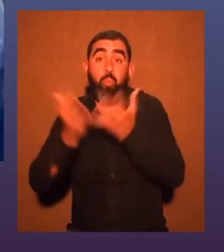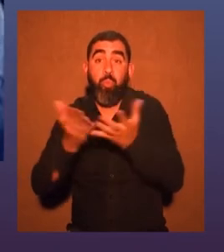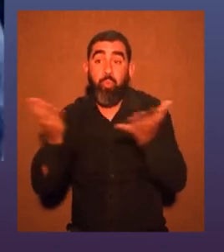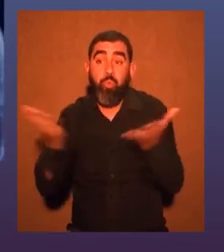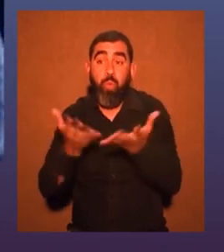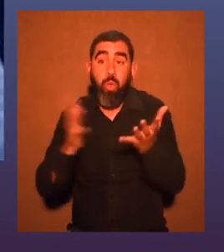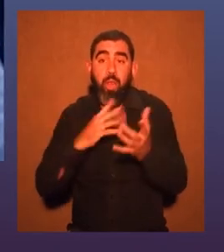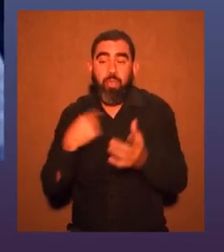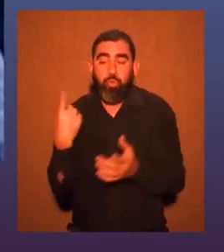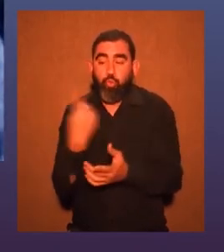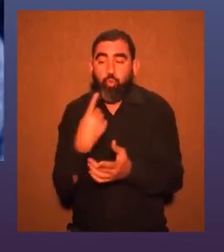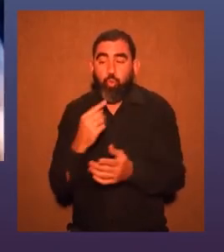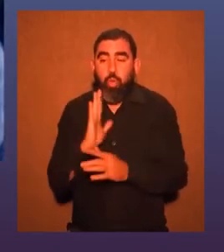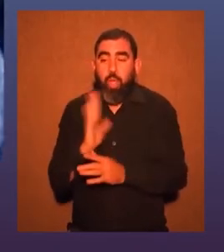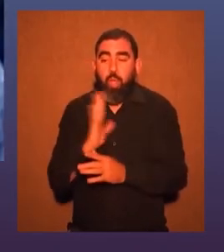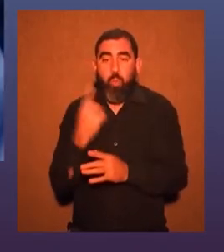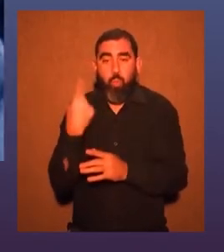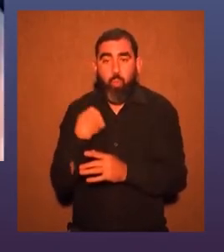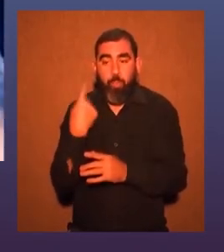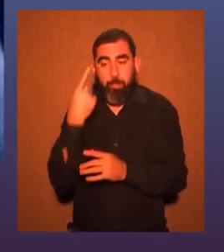cada vez más individualista.